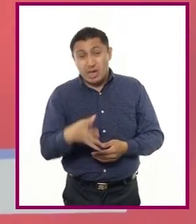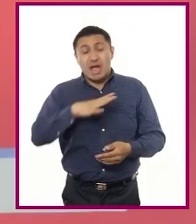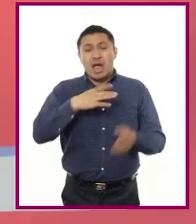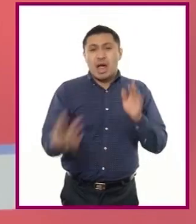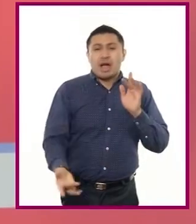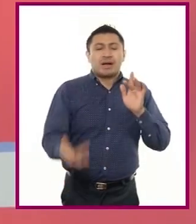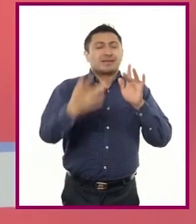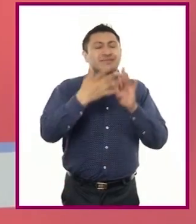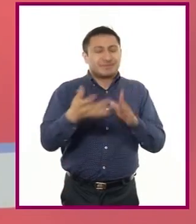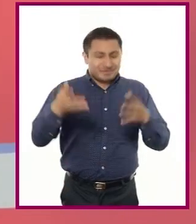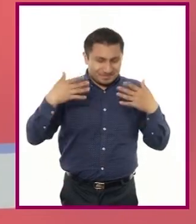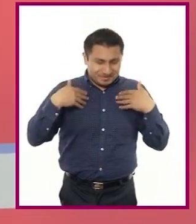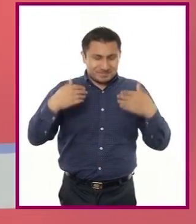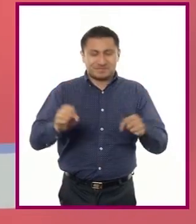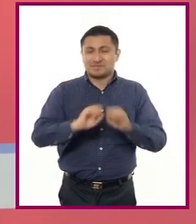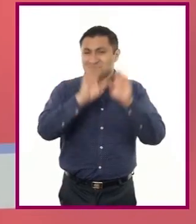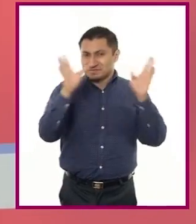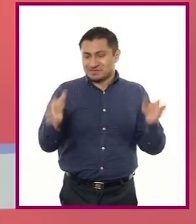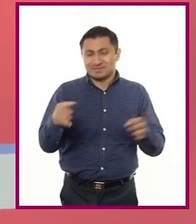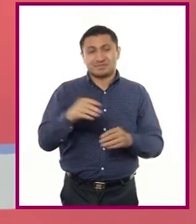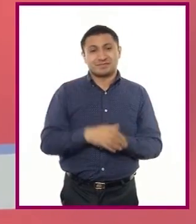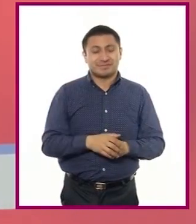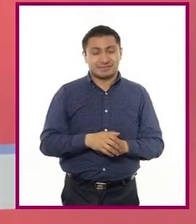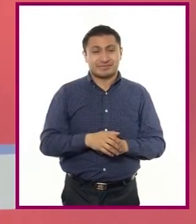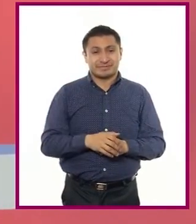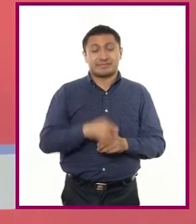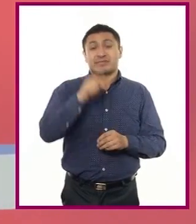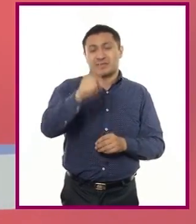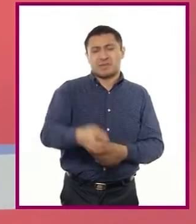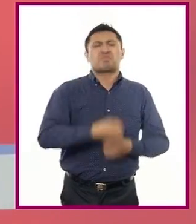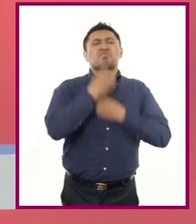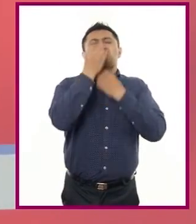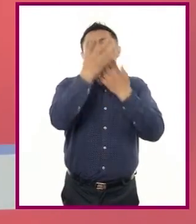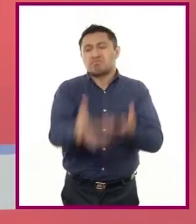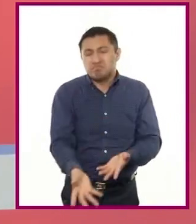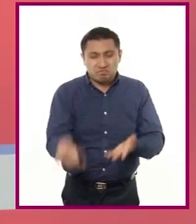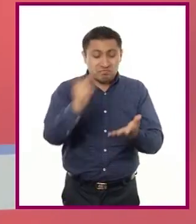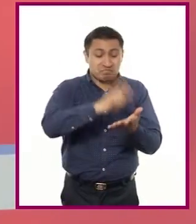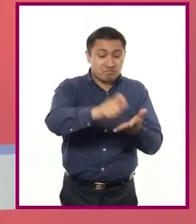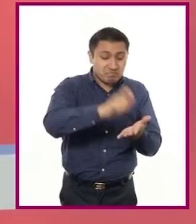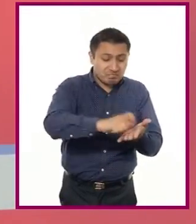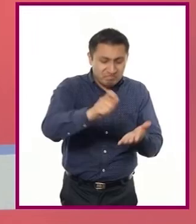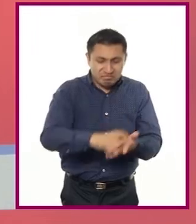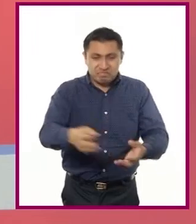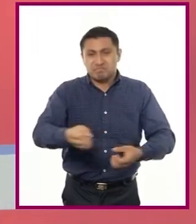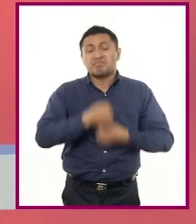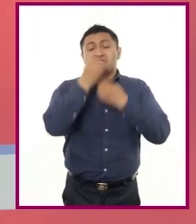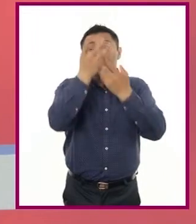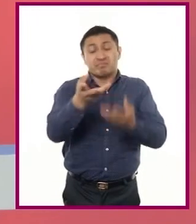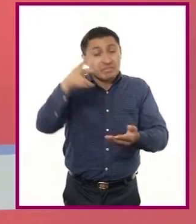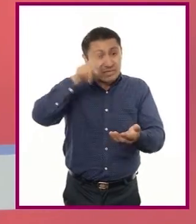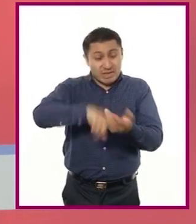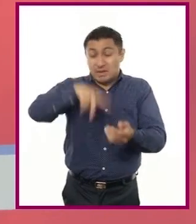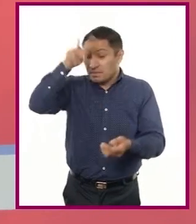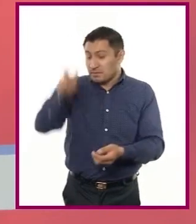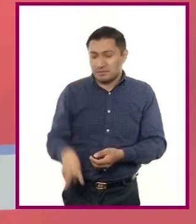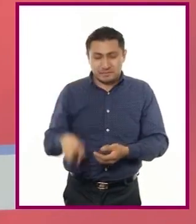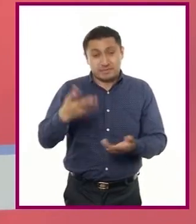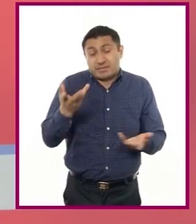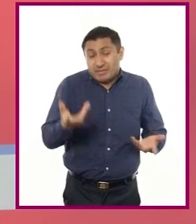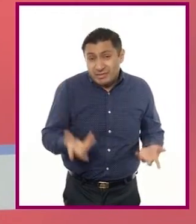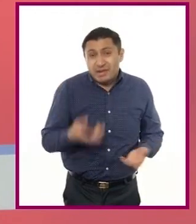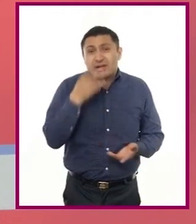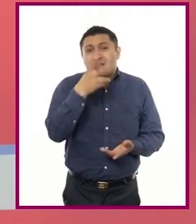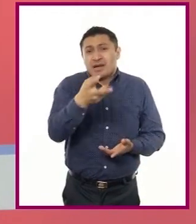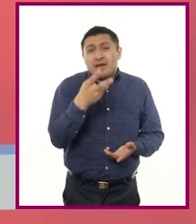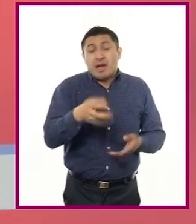conexión amena con los lectores. Se vale de las expresiones derivadas de la realidad. Además, constituye un